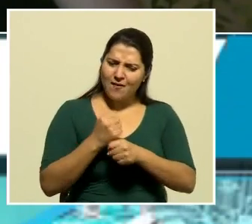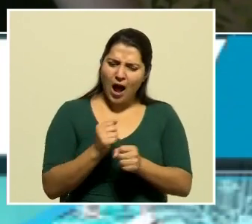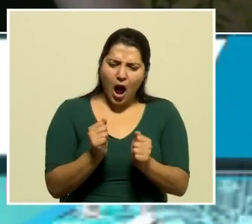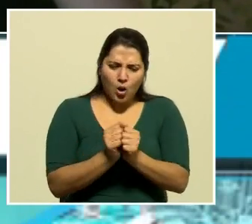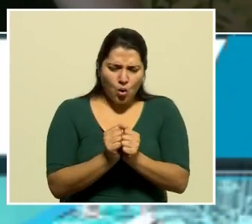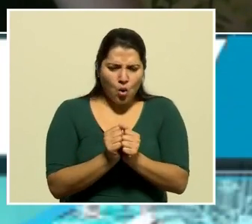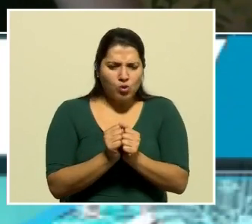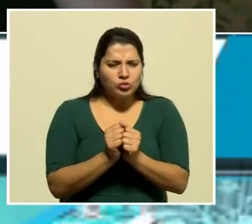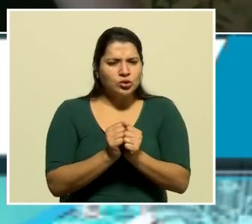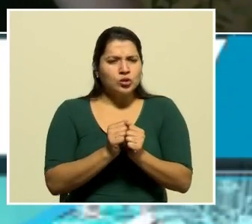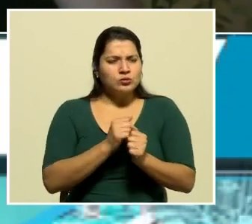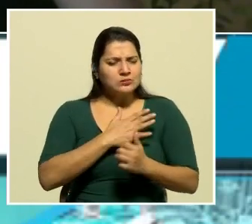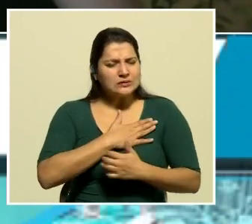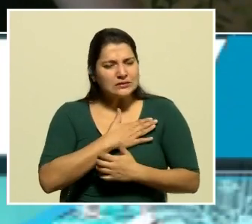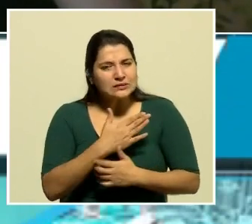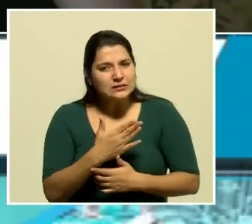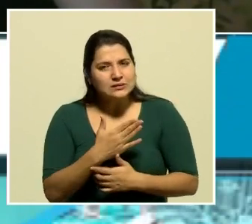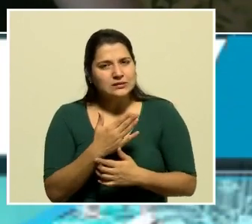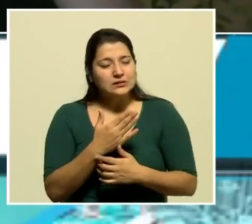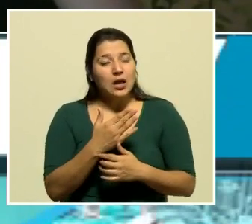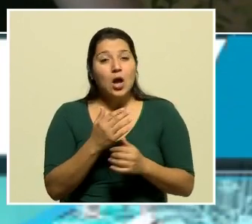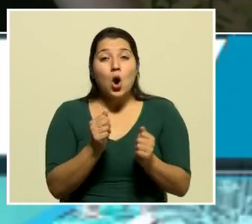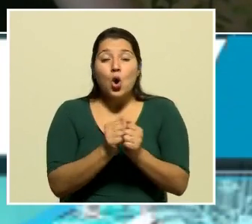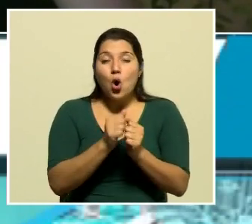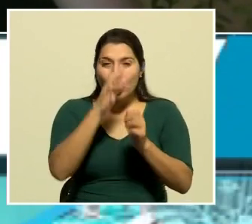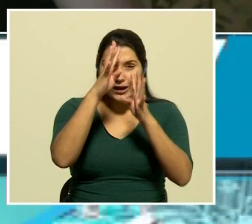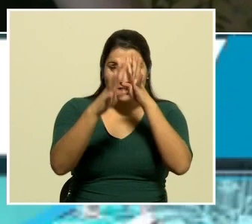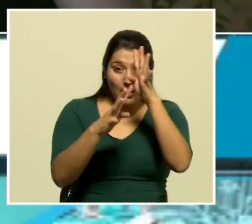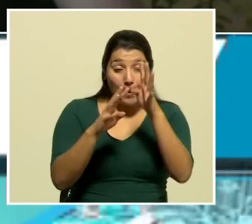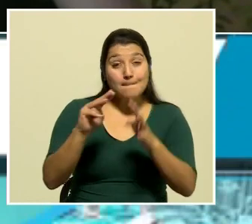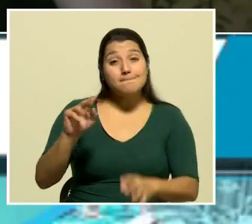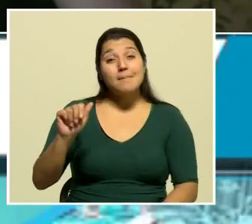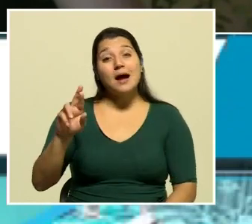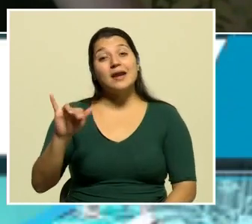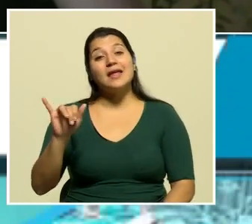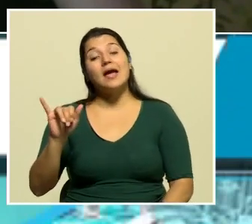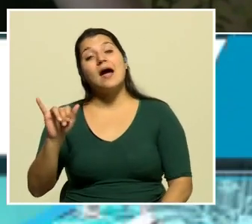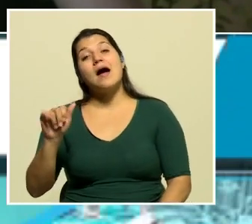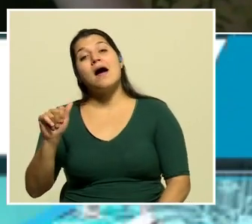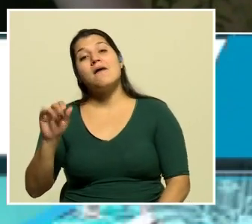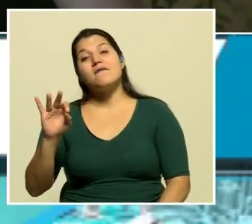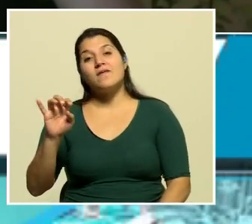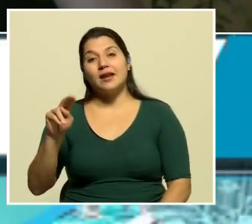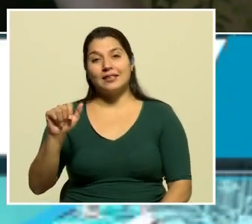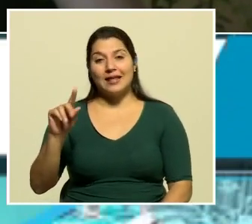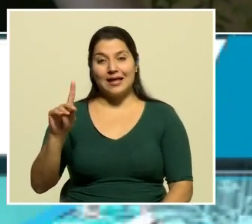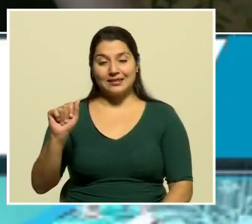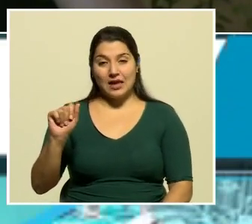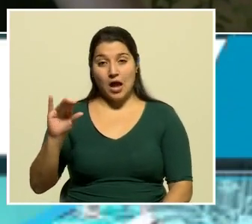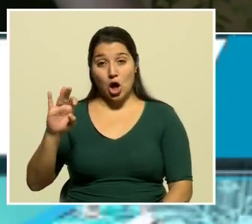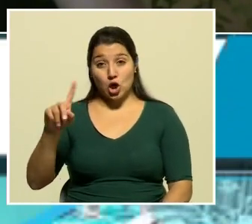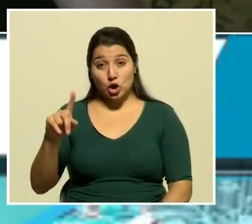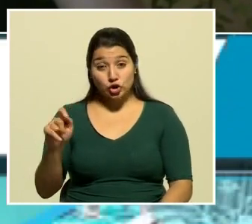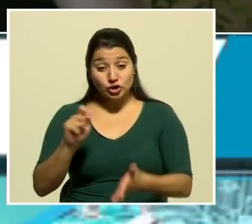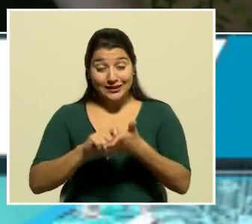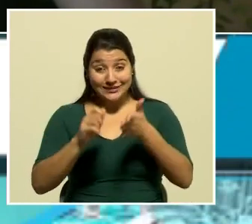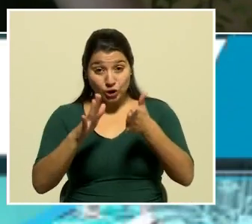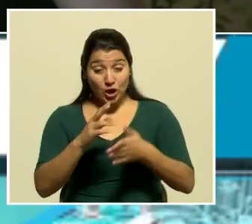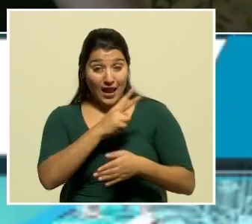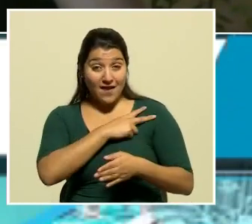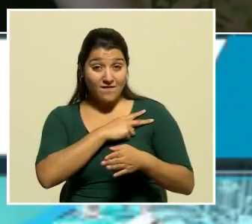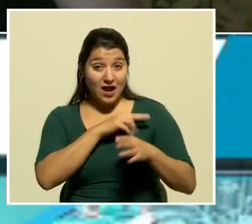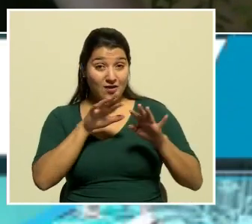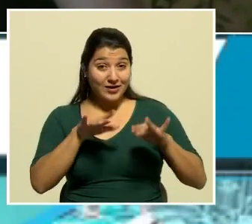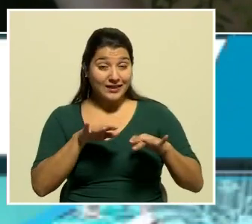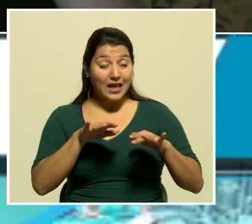con creatividad. Así que María Fernanda Cruz, editora y jefa de redacción de La Voz de Guanacaste,